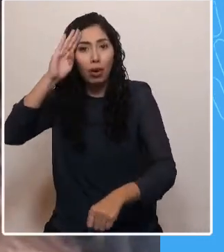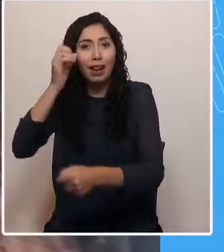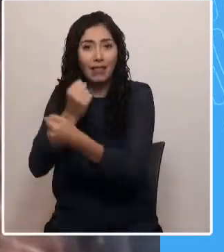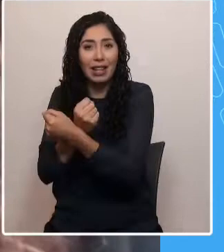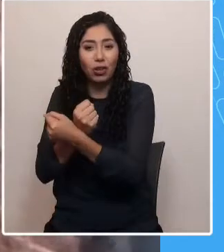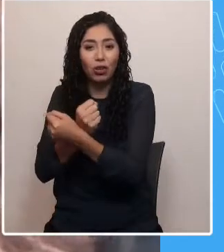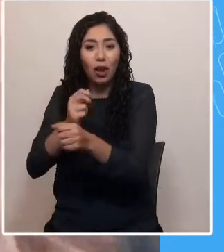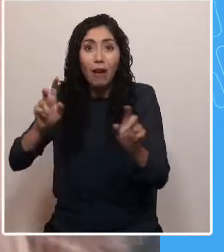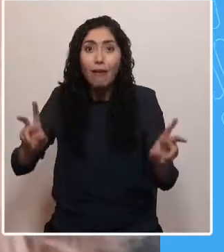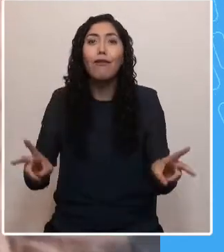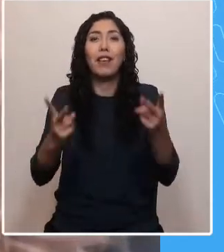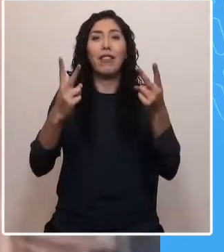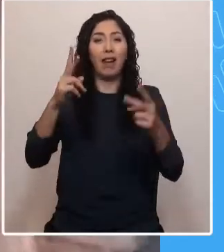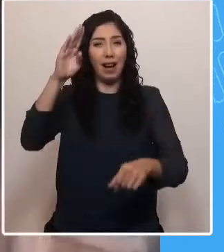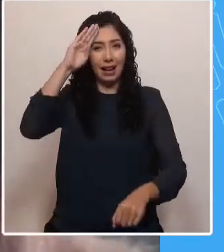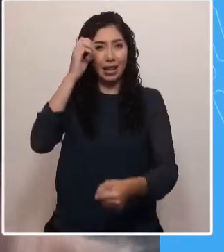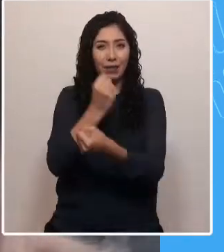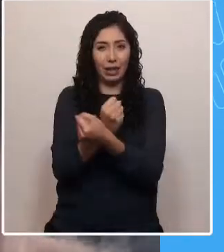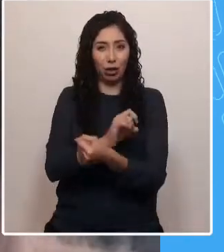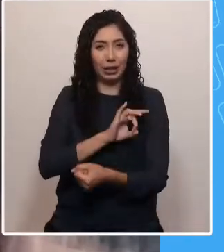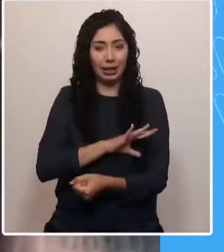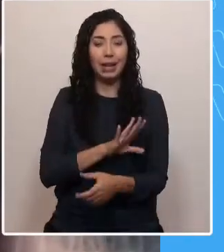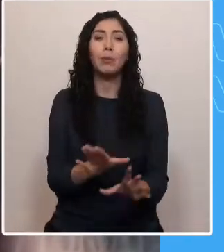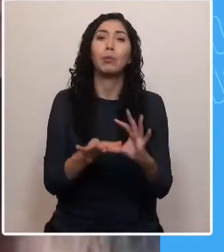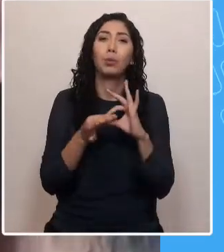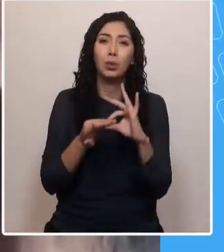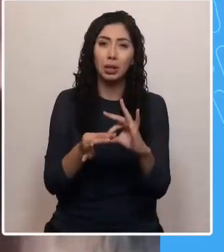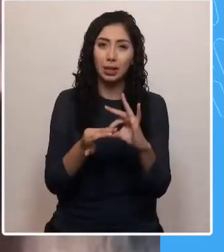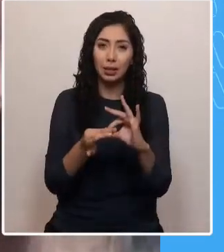¡Viva Carabineros de Chile! Muchas gracias.